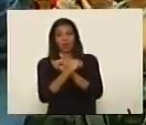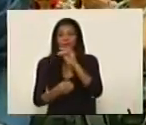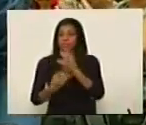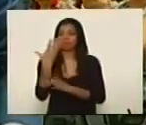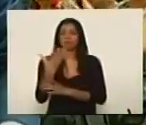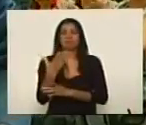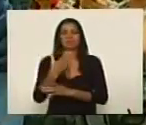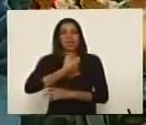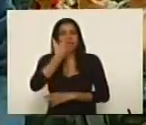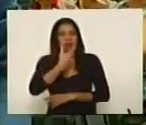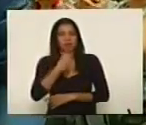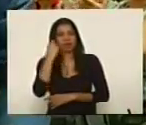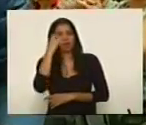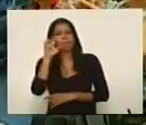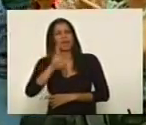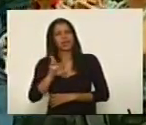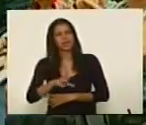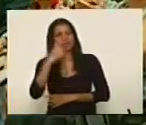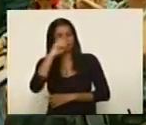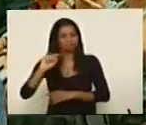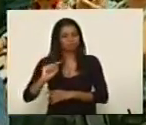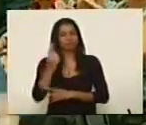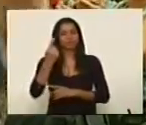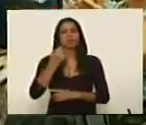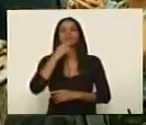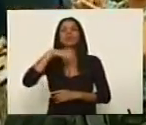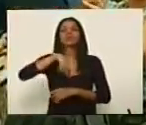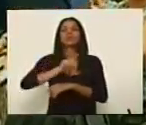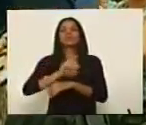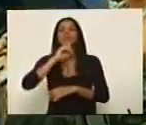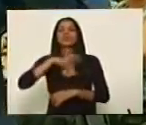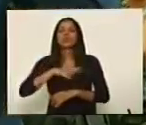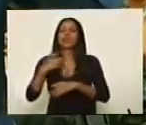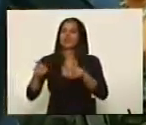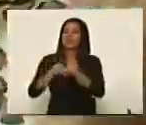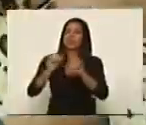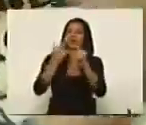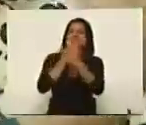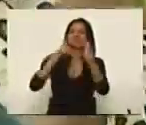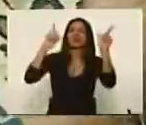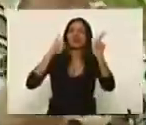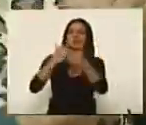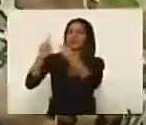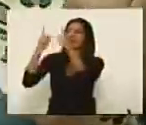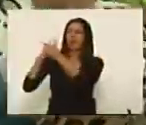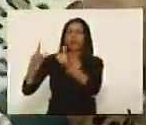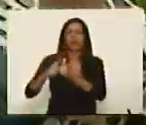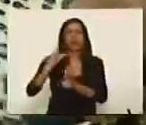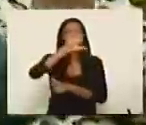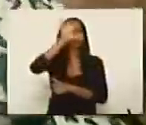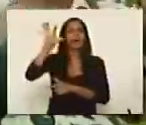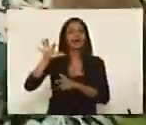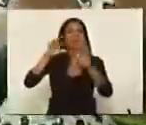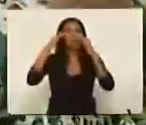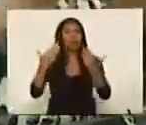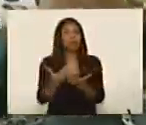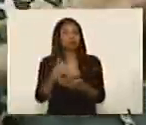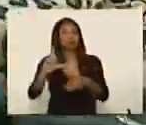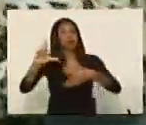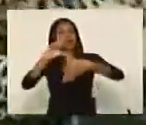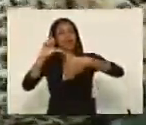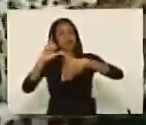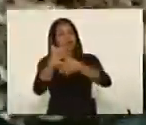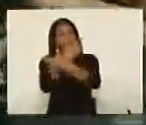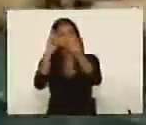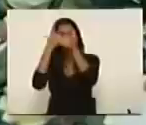que evidentemente estamos siendo pioneros, como somos pioneros por la libertad de los pueblos del mundo, por la libertad de los pueblos de la América, porque hoy